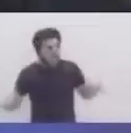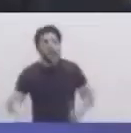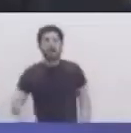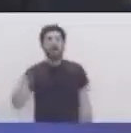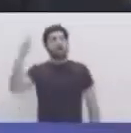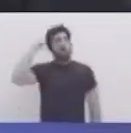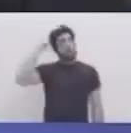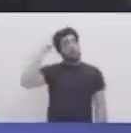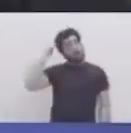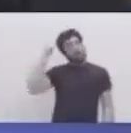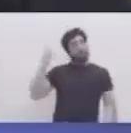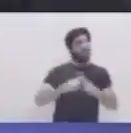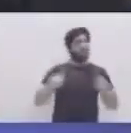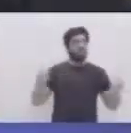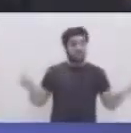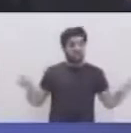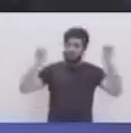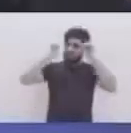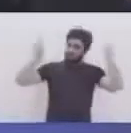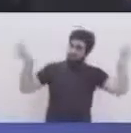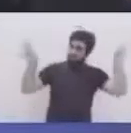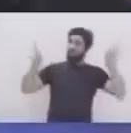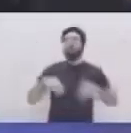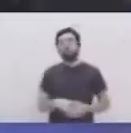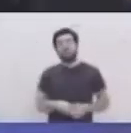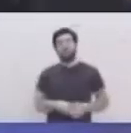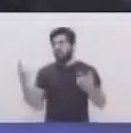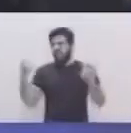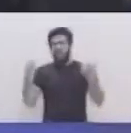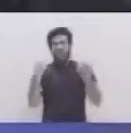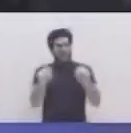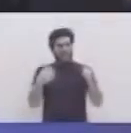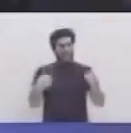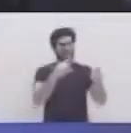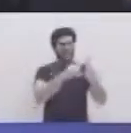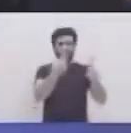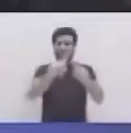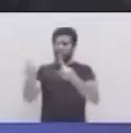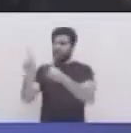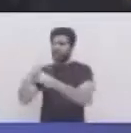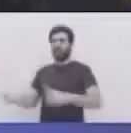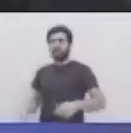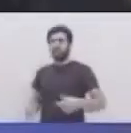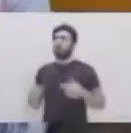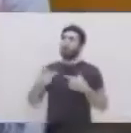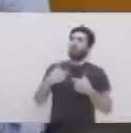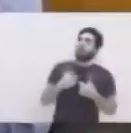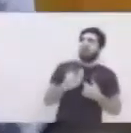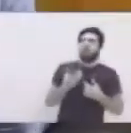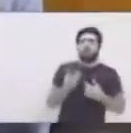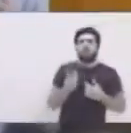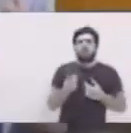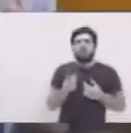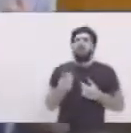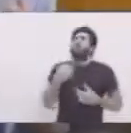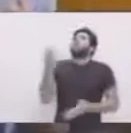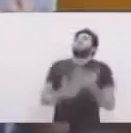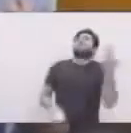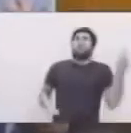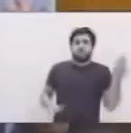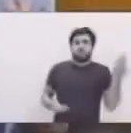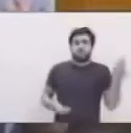de un pelo diferente al que ella tenía. La gente hacía muchas cosas diferentes. Graciela sintió miedo y quiso